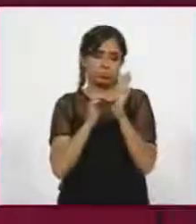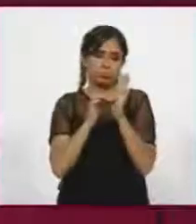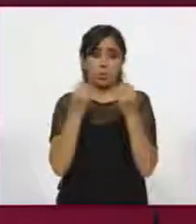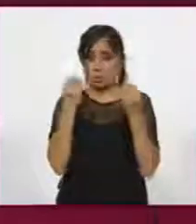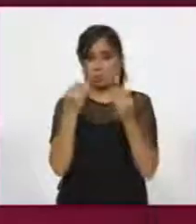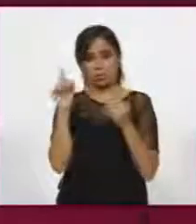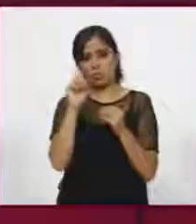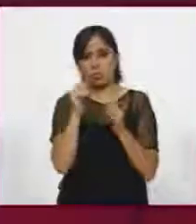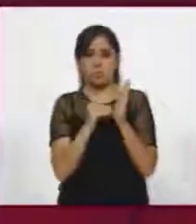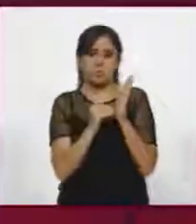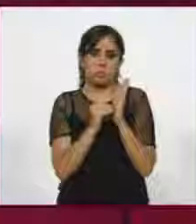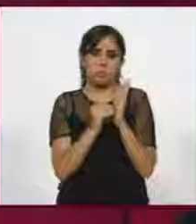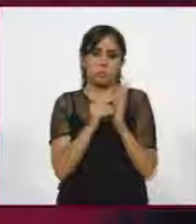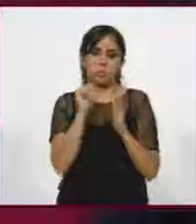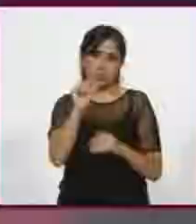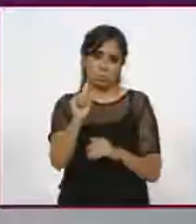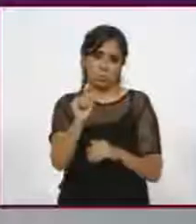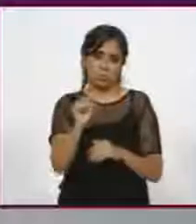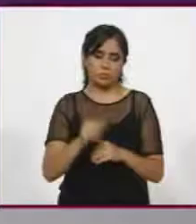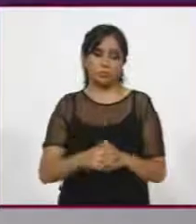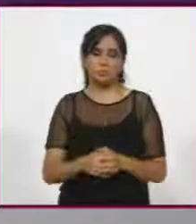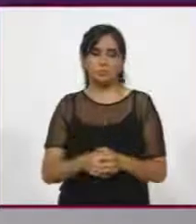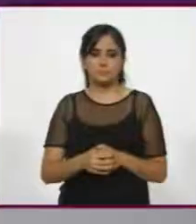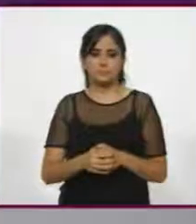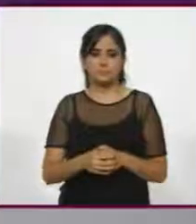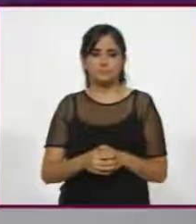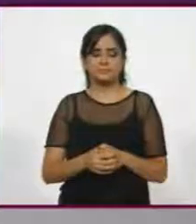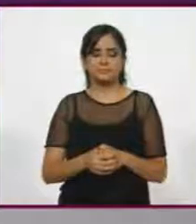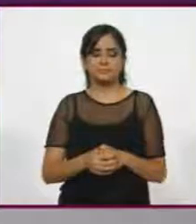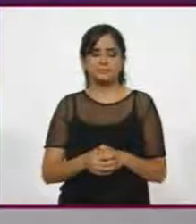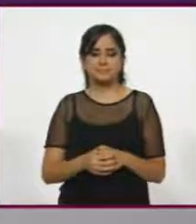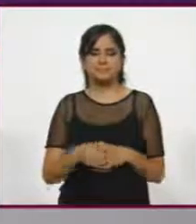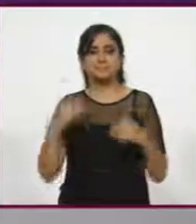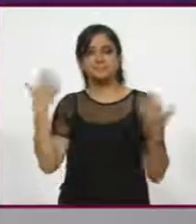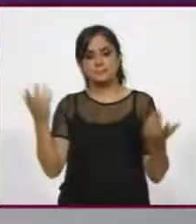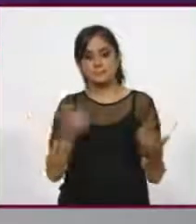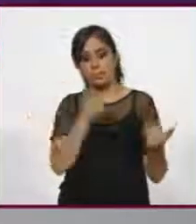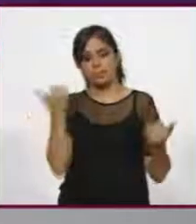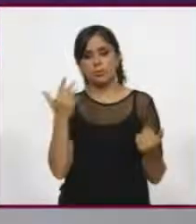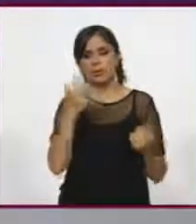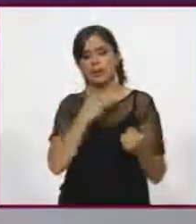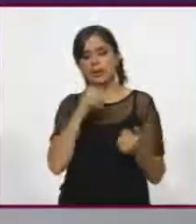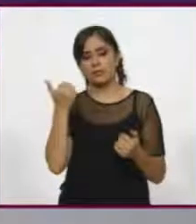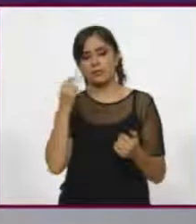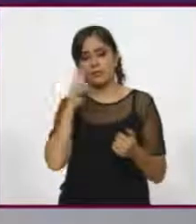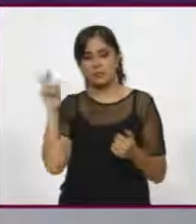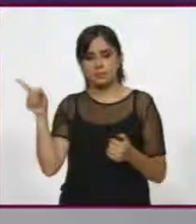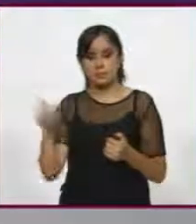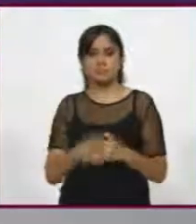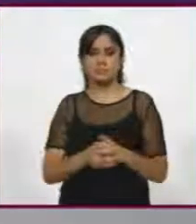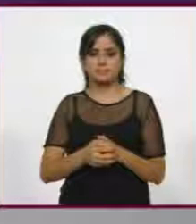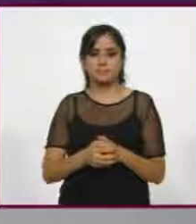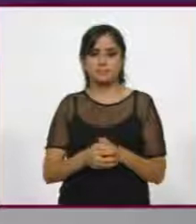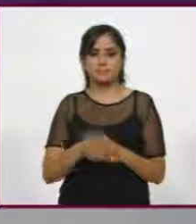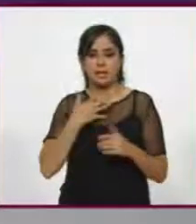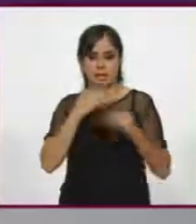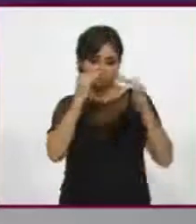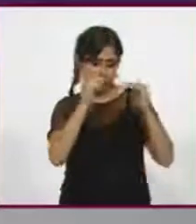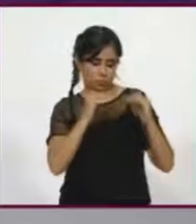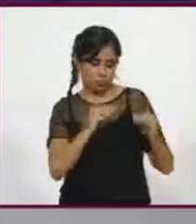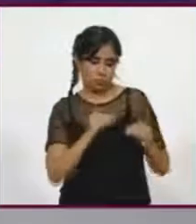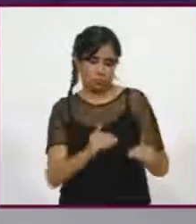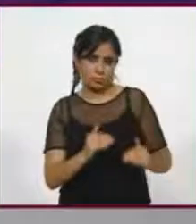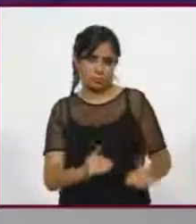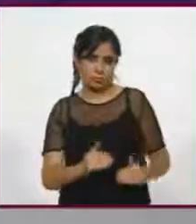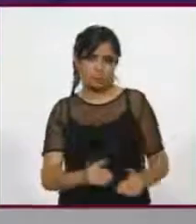no es alta, pero hay un incremento. Y nuevamente el caso, hay casos que yo no encuentro